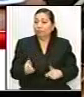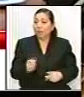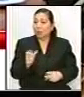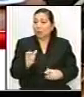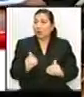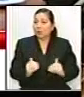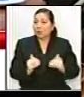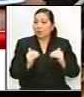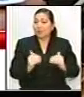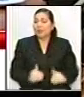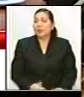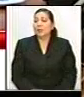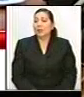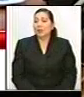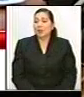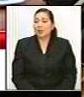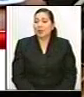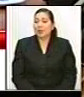adulto mayor.